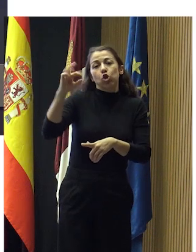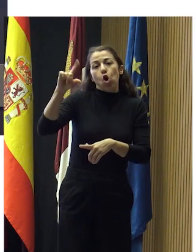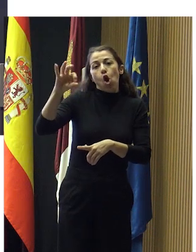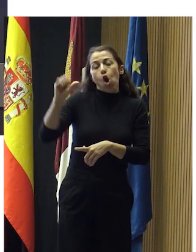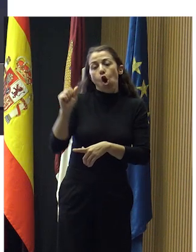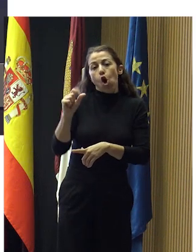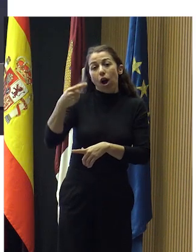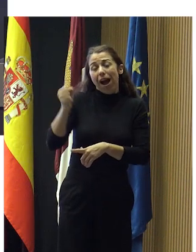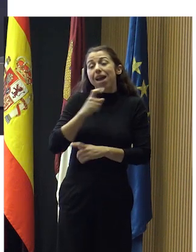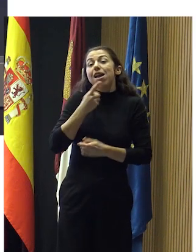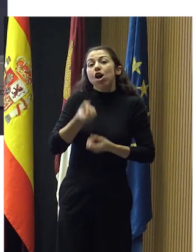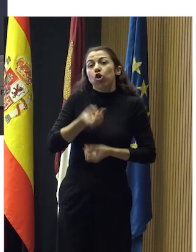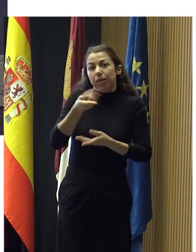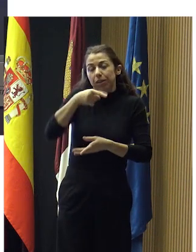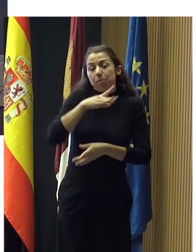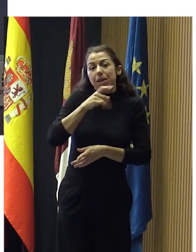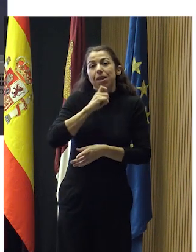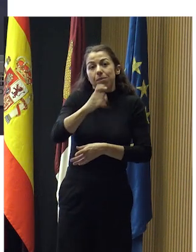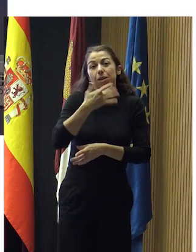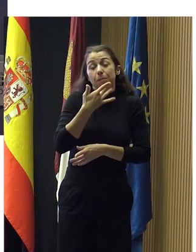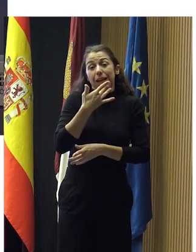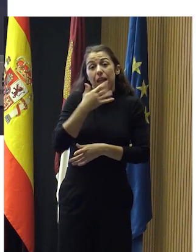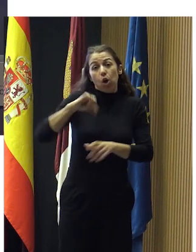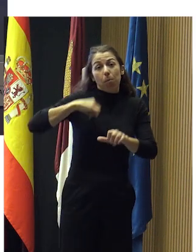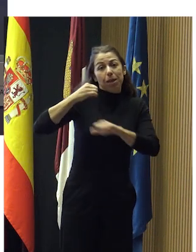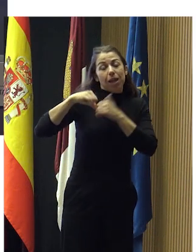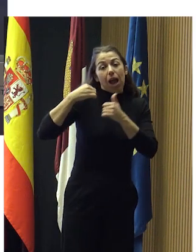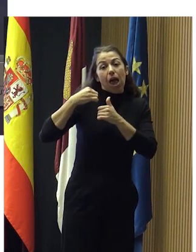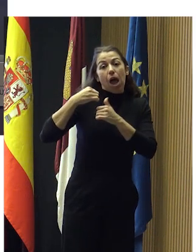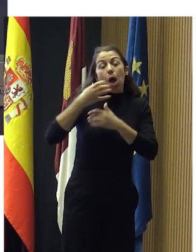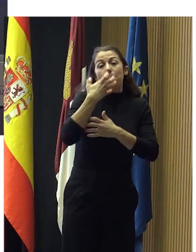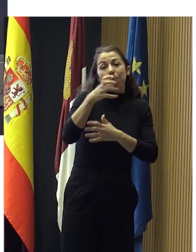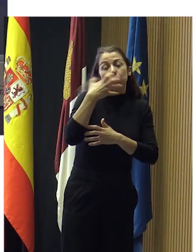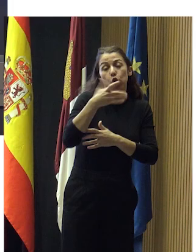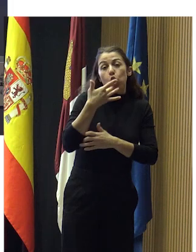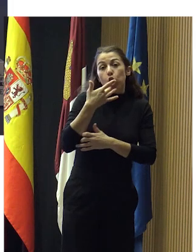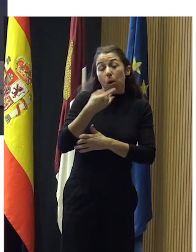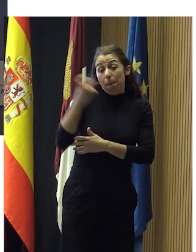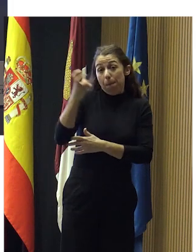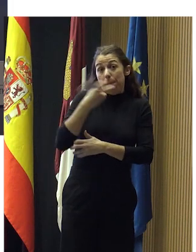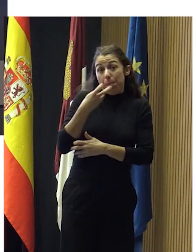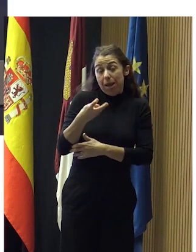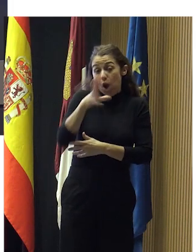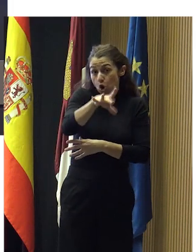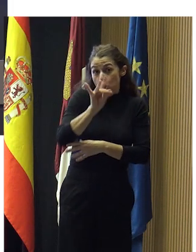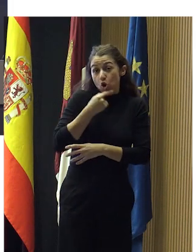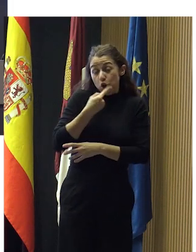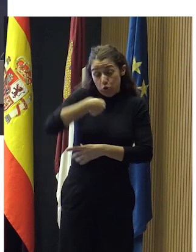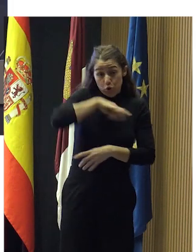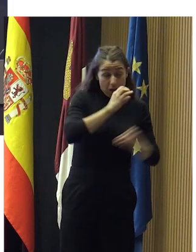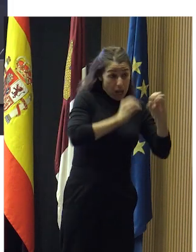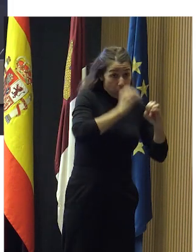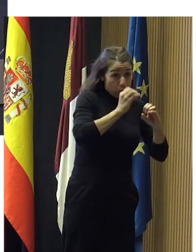en fresco que trasladan desde el Perpetuo Socorro a la Facultad de Medicina, y a partir de ahí nosotros procesamos una parte en el